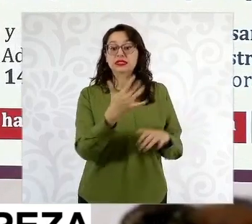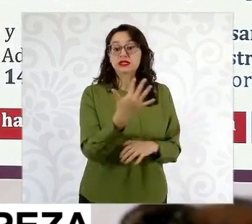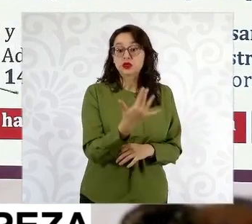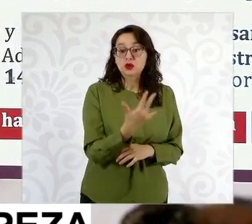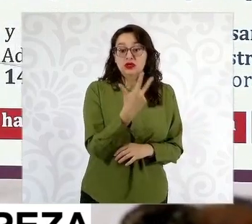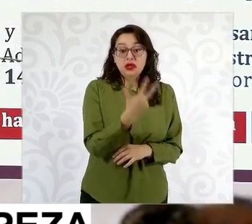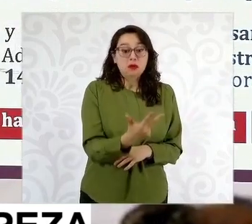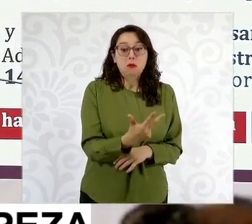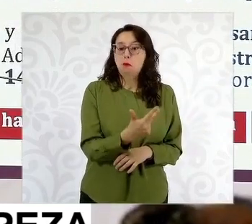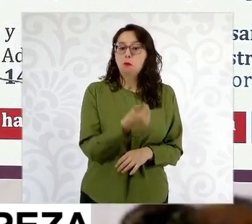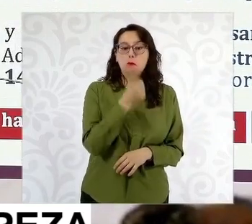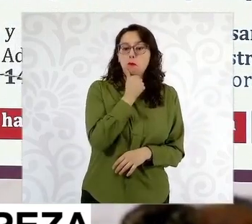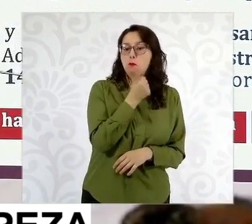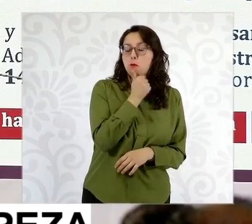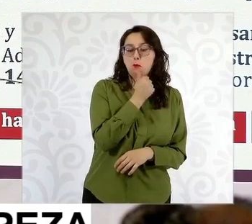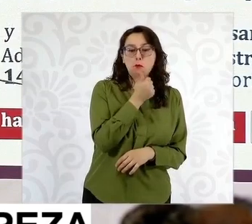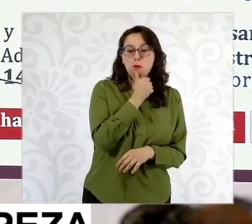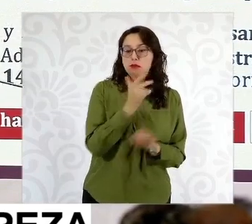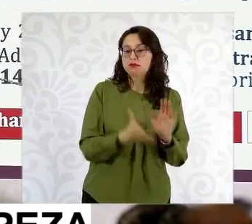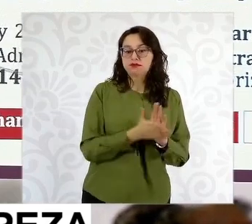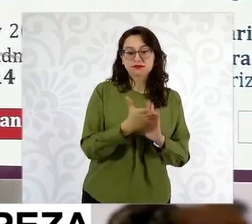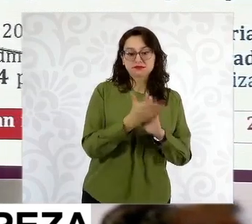758 no han iniciado construcción,